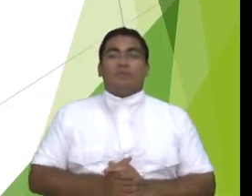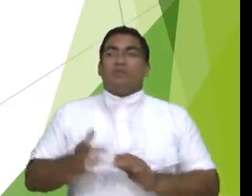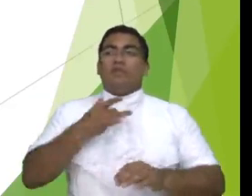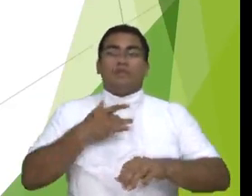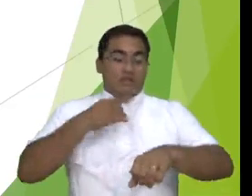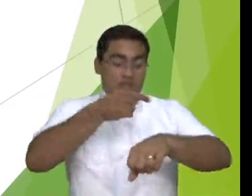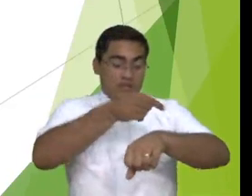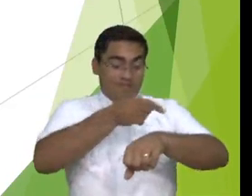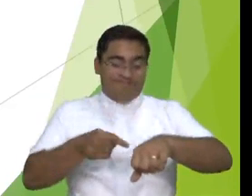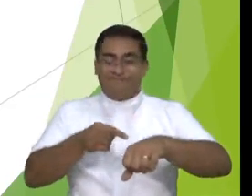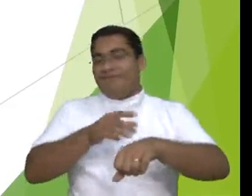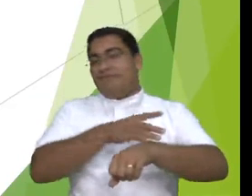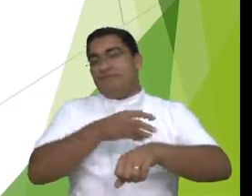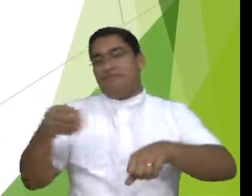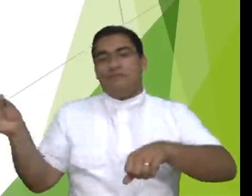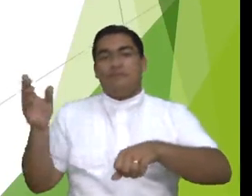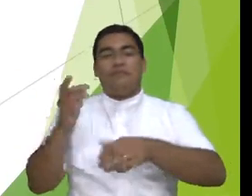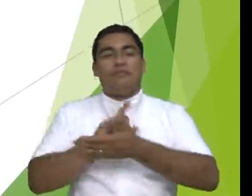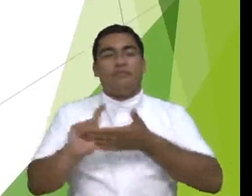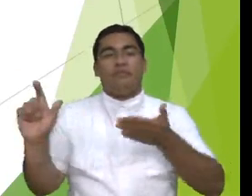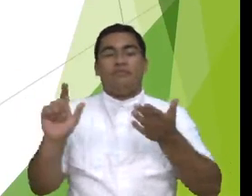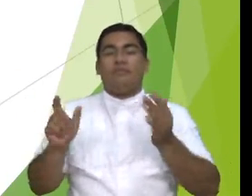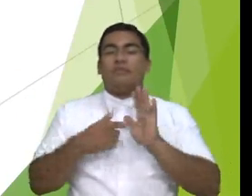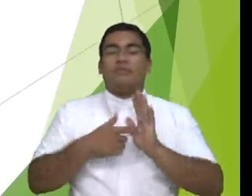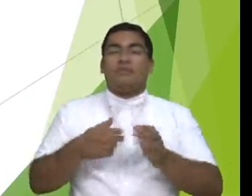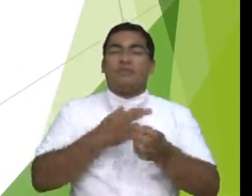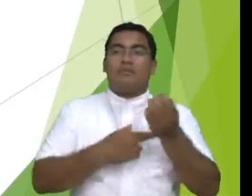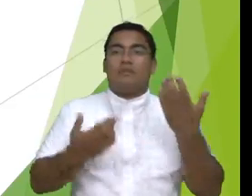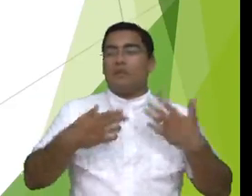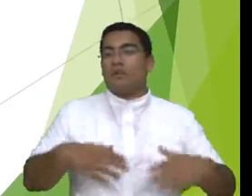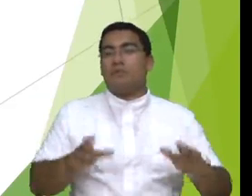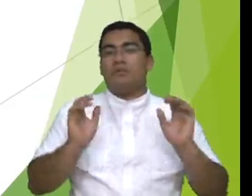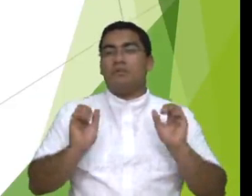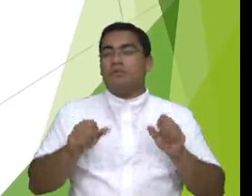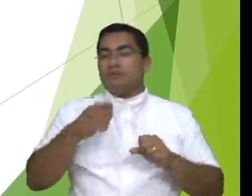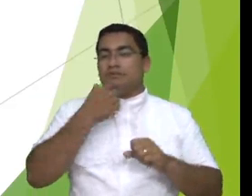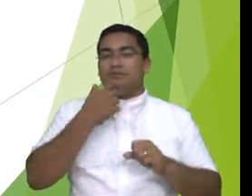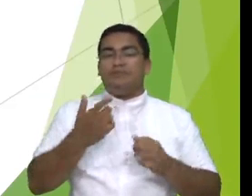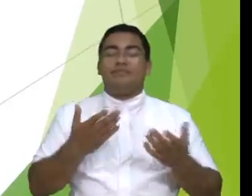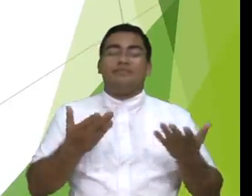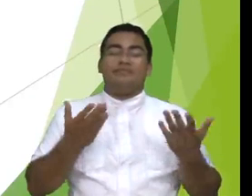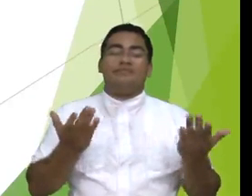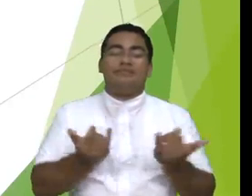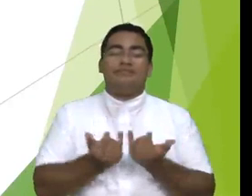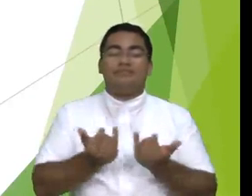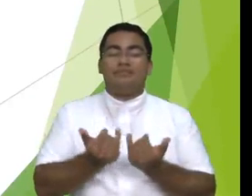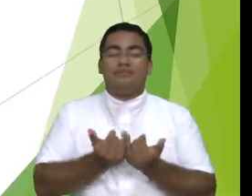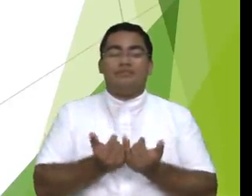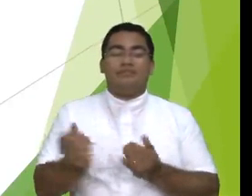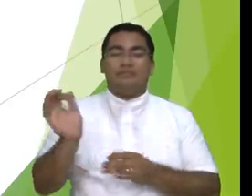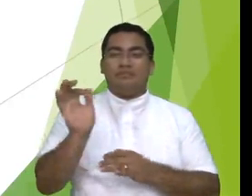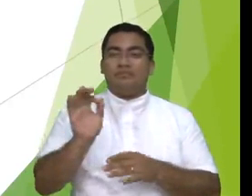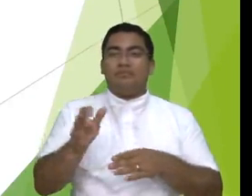ya, nada más. En cambio, los otros sangrados, por ejemplo, los sangrados más normales, se elimina o se tratan con factores